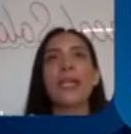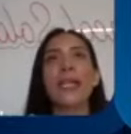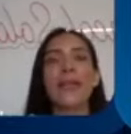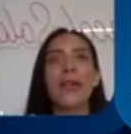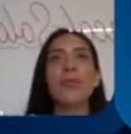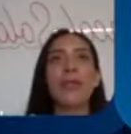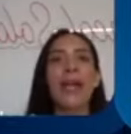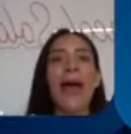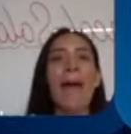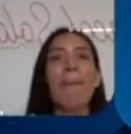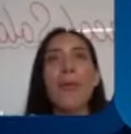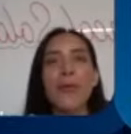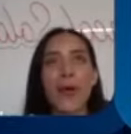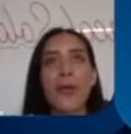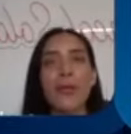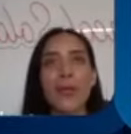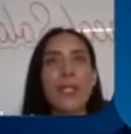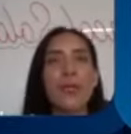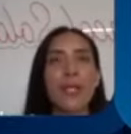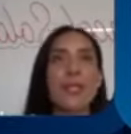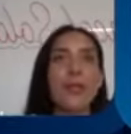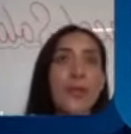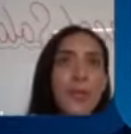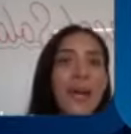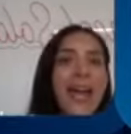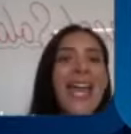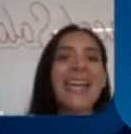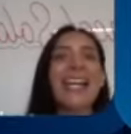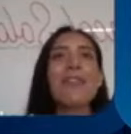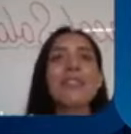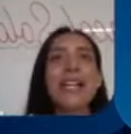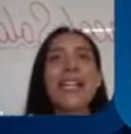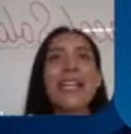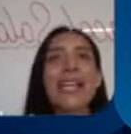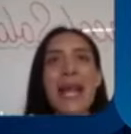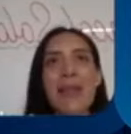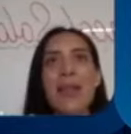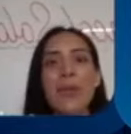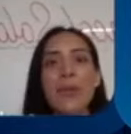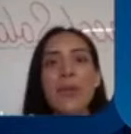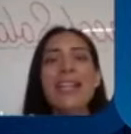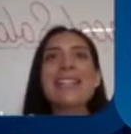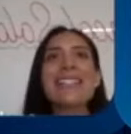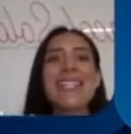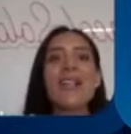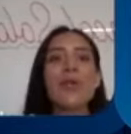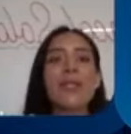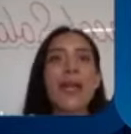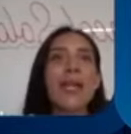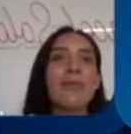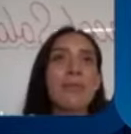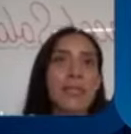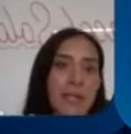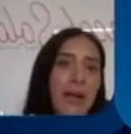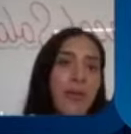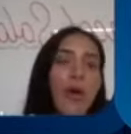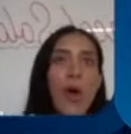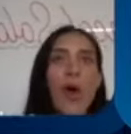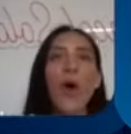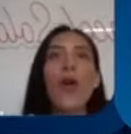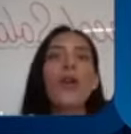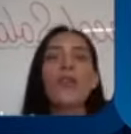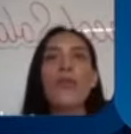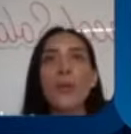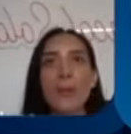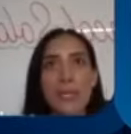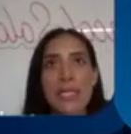bueno, hoy le quiere dar impunidad a Mamlu y Fabio Beltrones, porque se confirma que la Fiscalía General de la República sí lo está investigando.